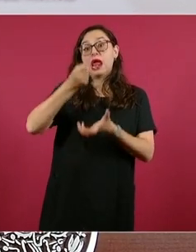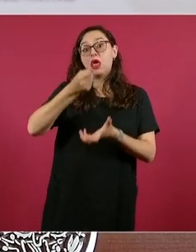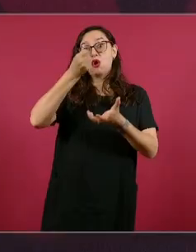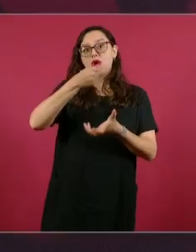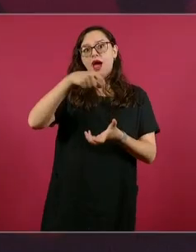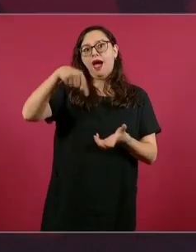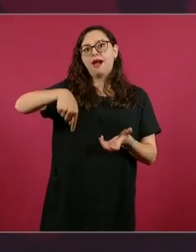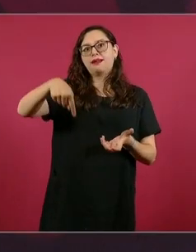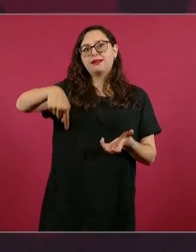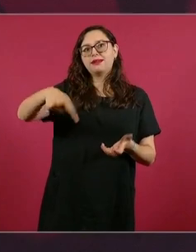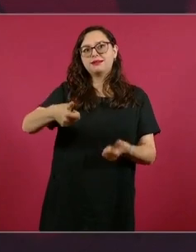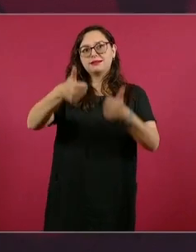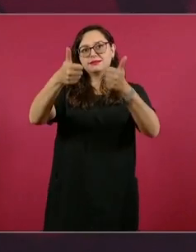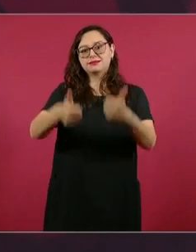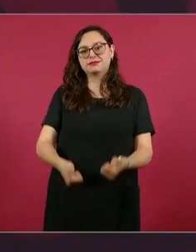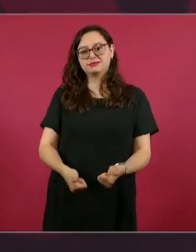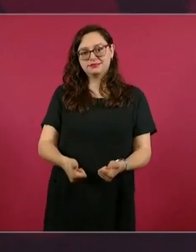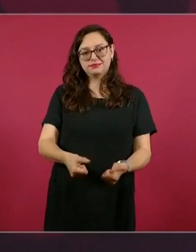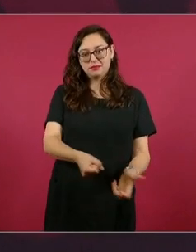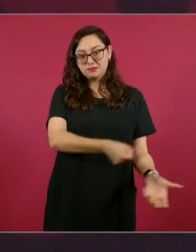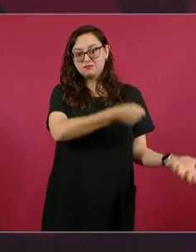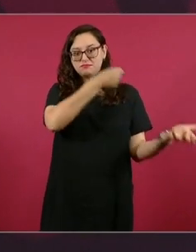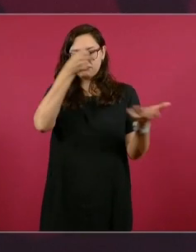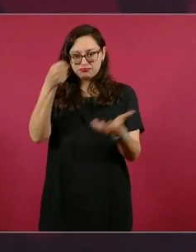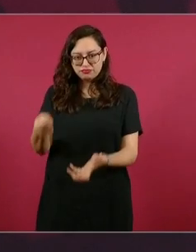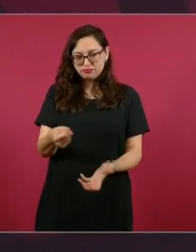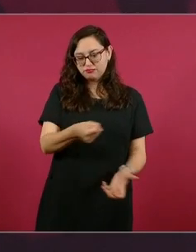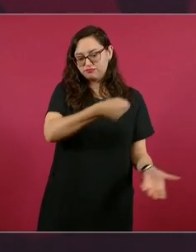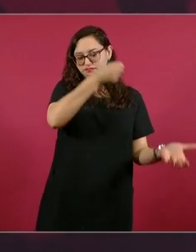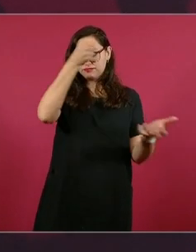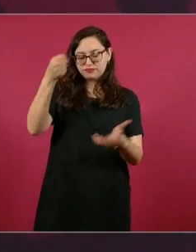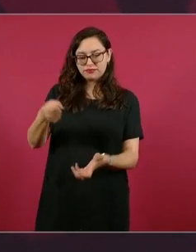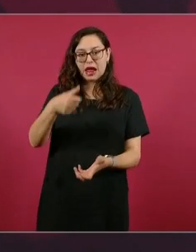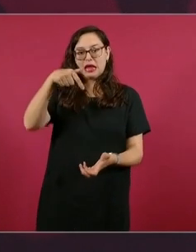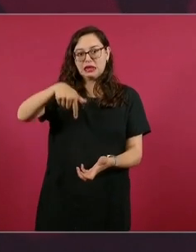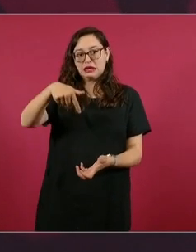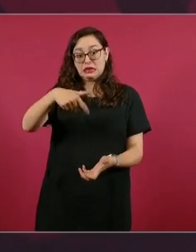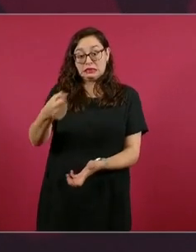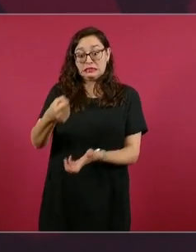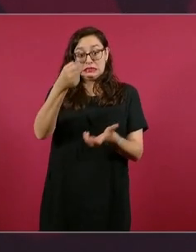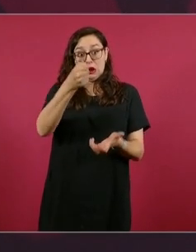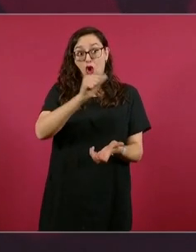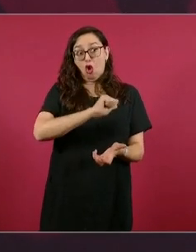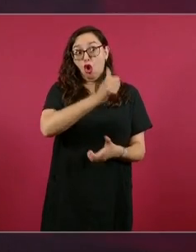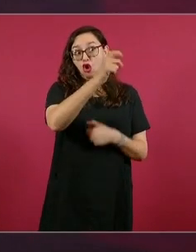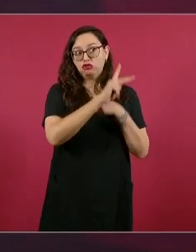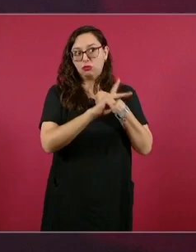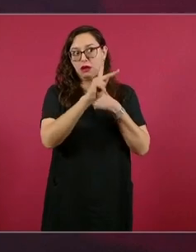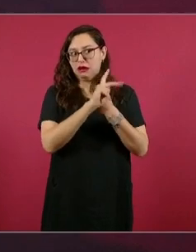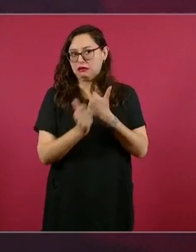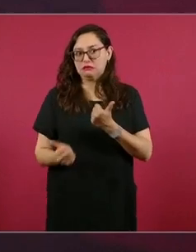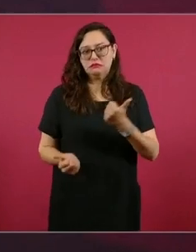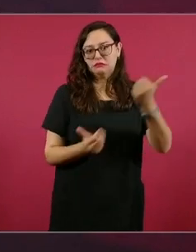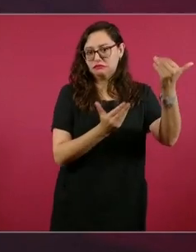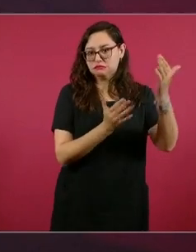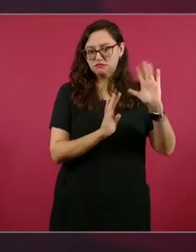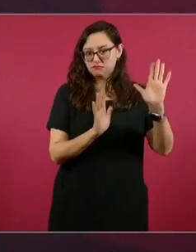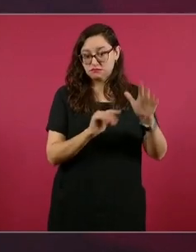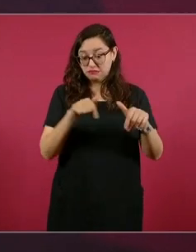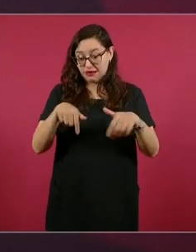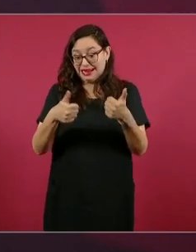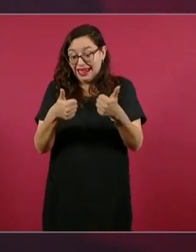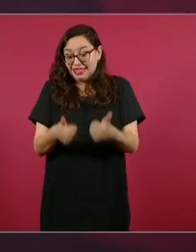y nos garantizó el no cambiar esas reglas,